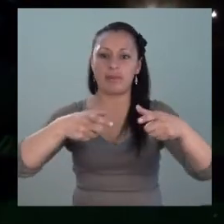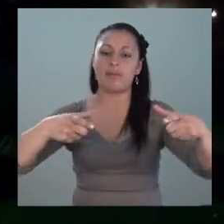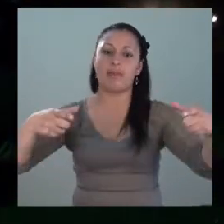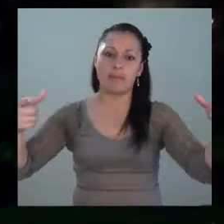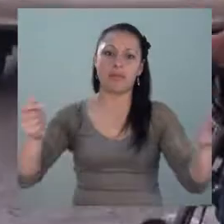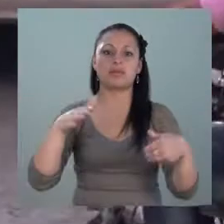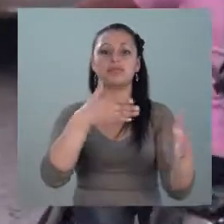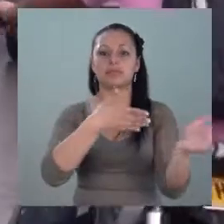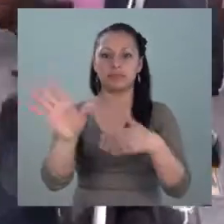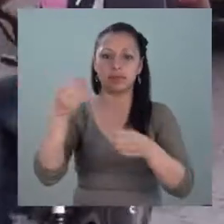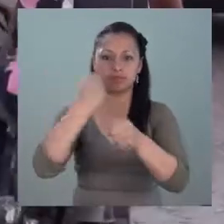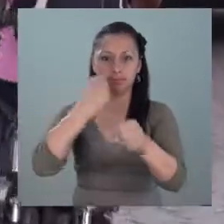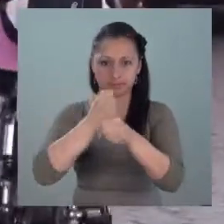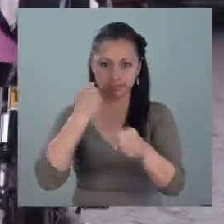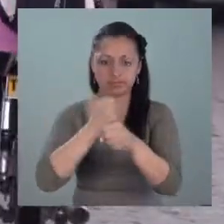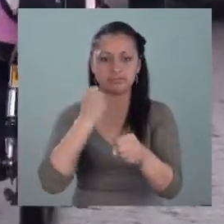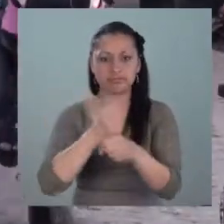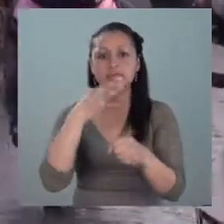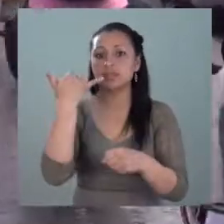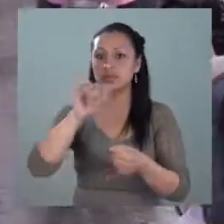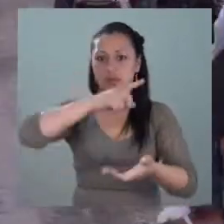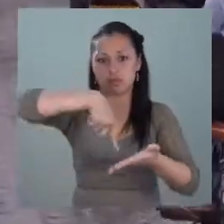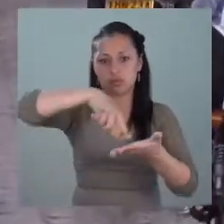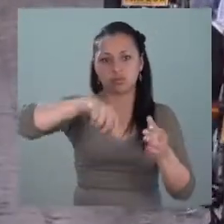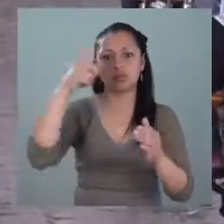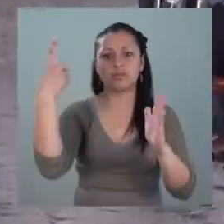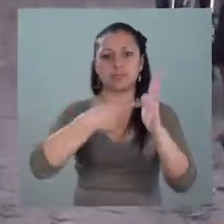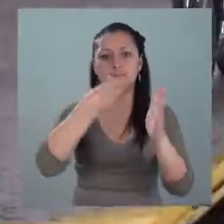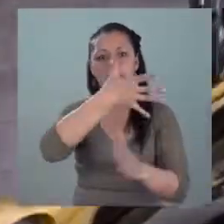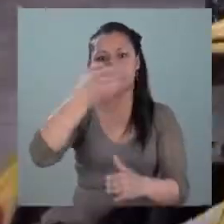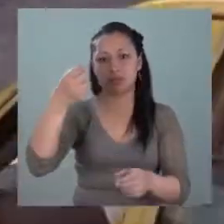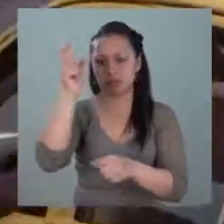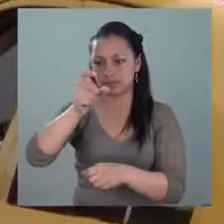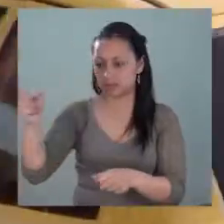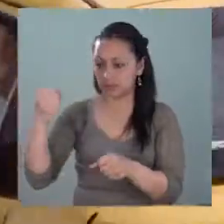El plan de empleo temporal, ya se contrataron a